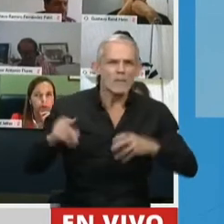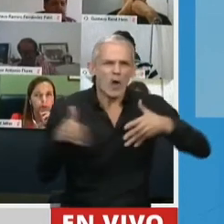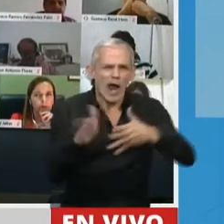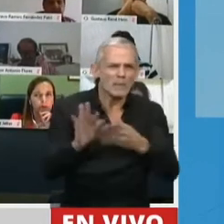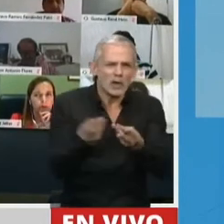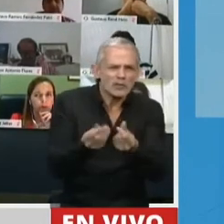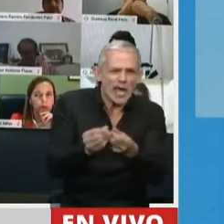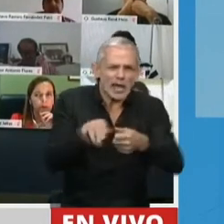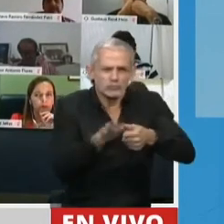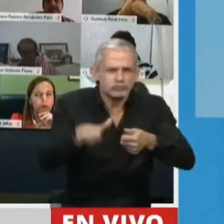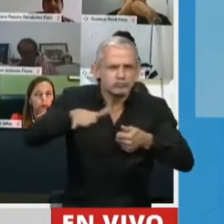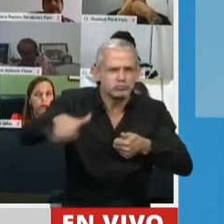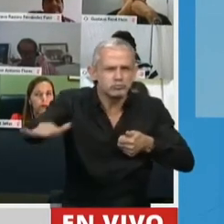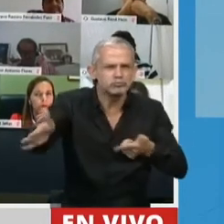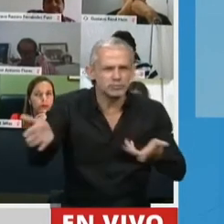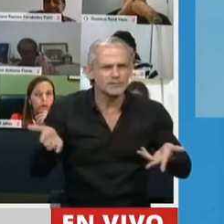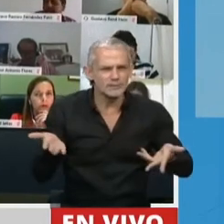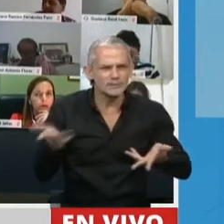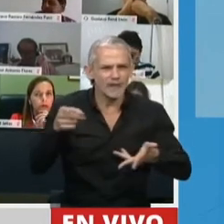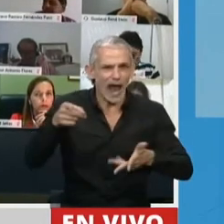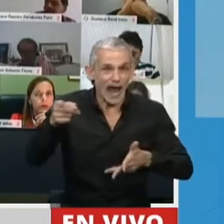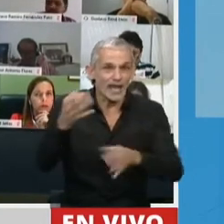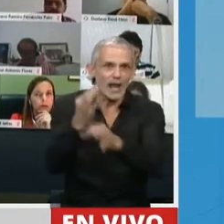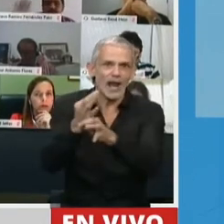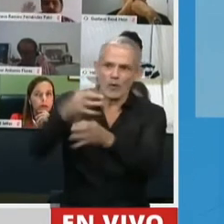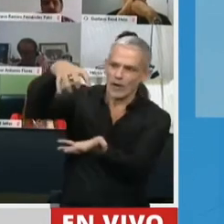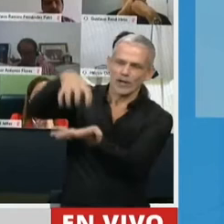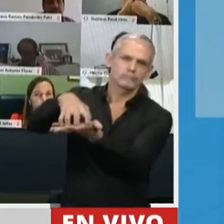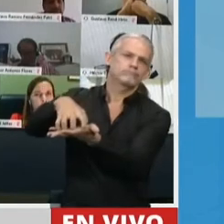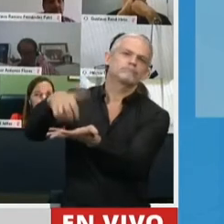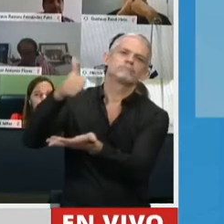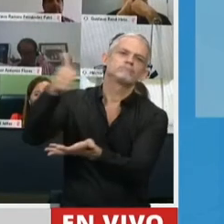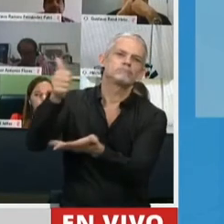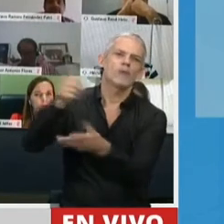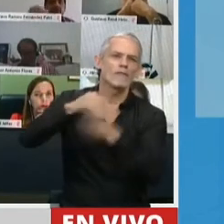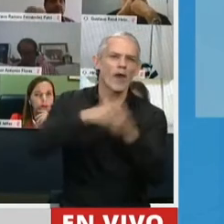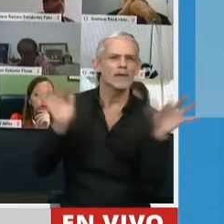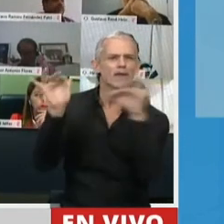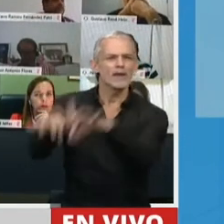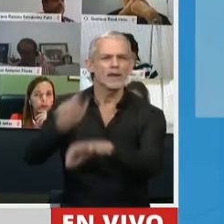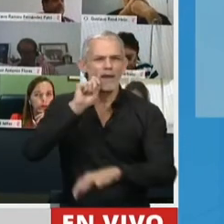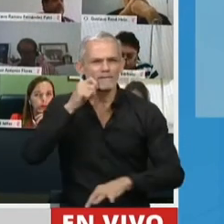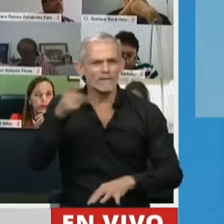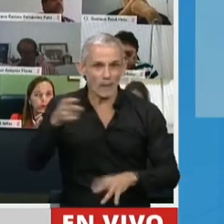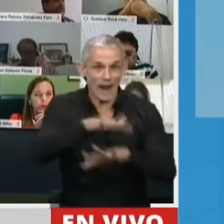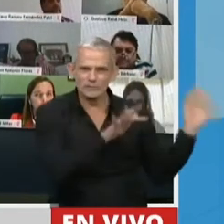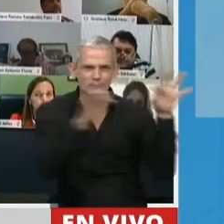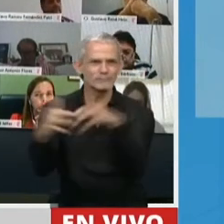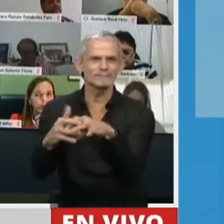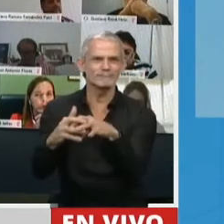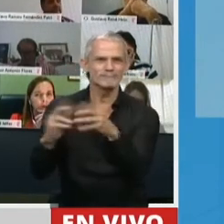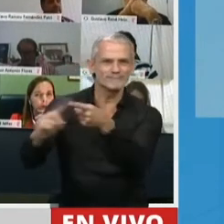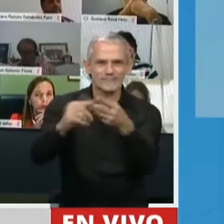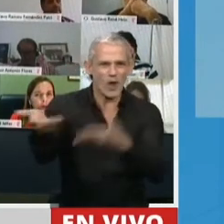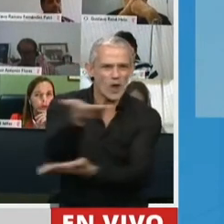de tierra, ¿qué lugar mejor que la escuela para juntar a la familia y para que esos chicos que viven en